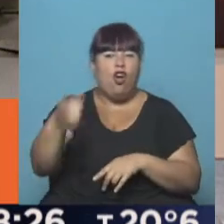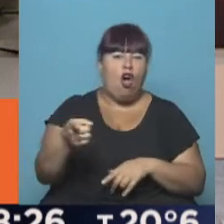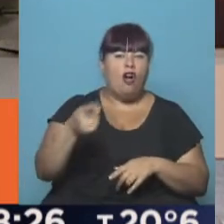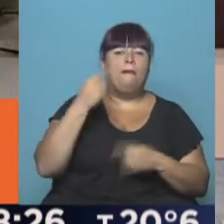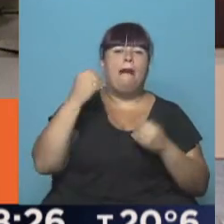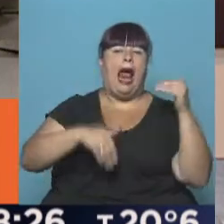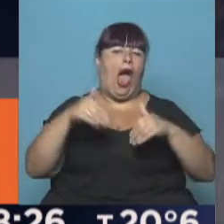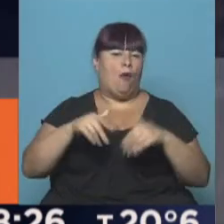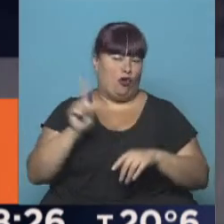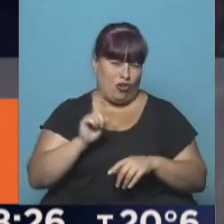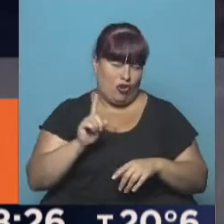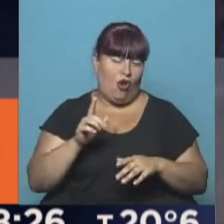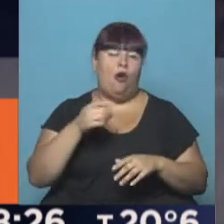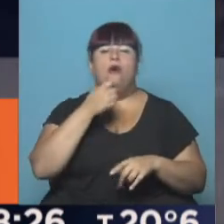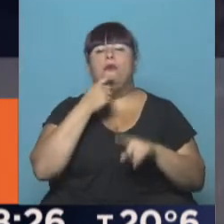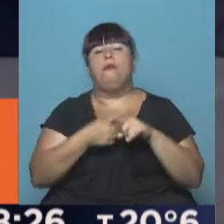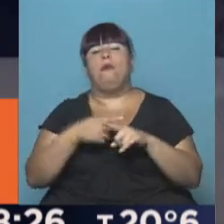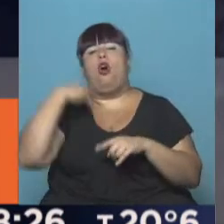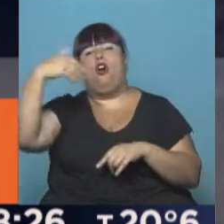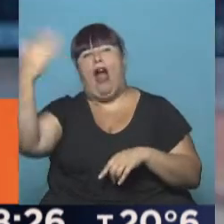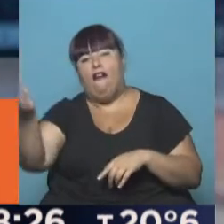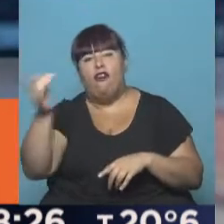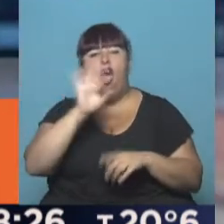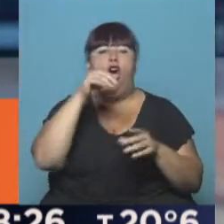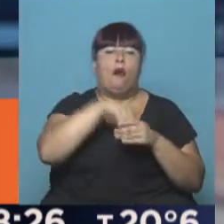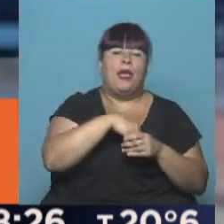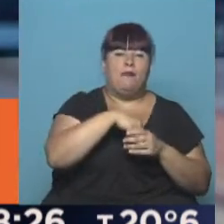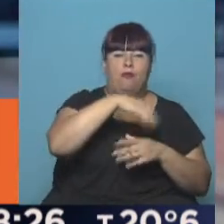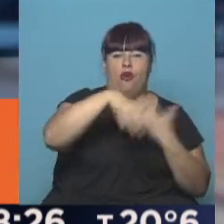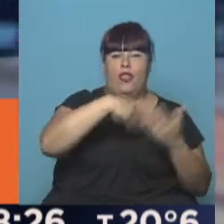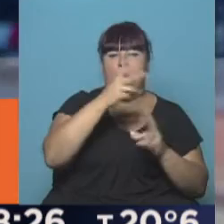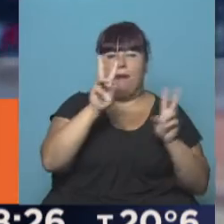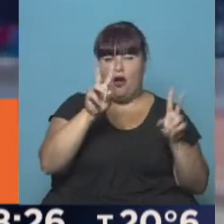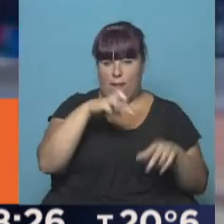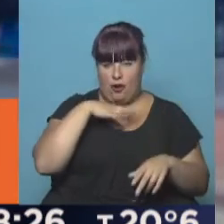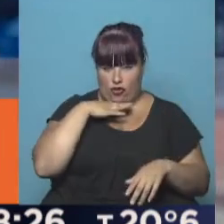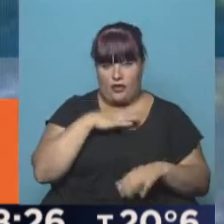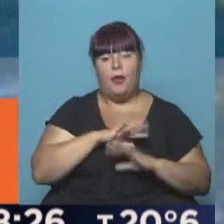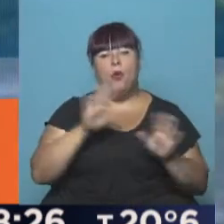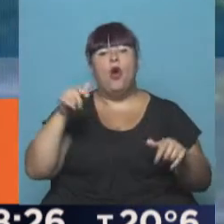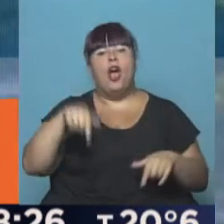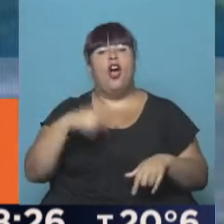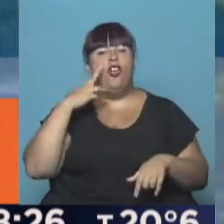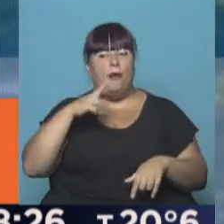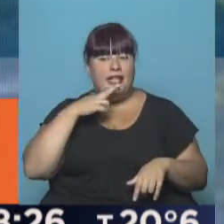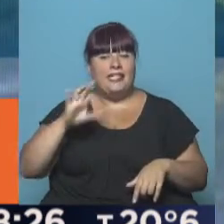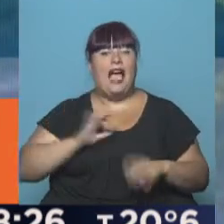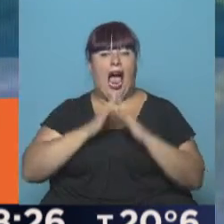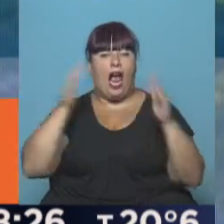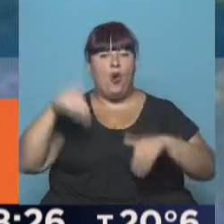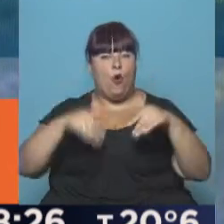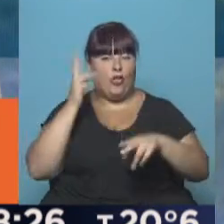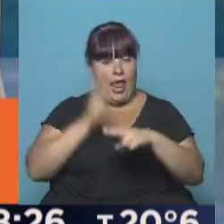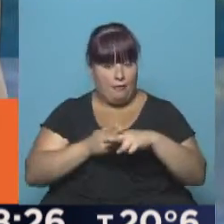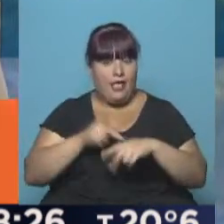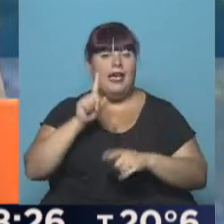con fines electorales ya sea hacia hacia afuera o mismo hacia la interna del partido justicialista bueno estamos en el 2017 año de elecciones de medio